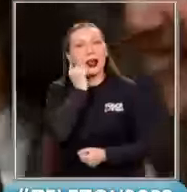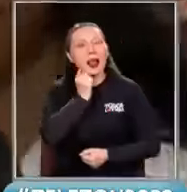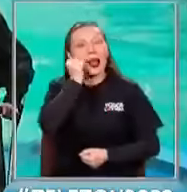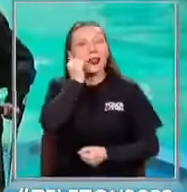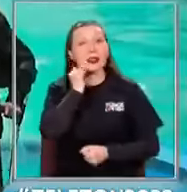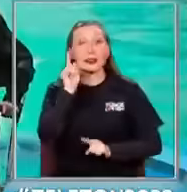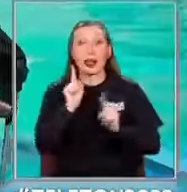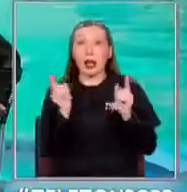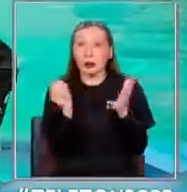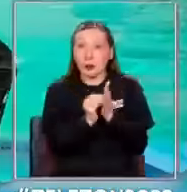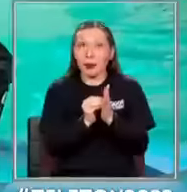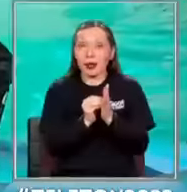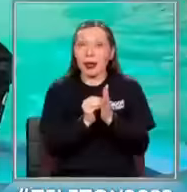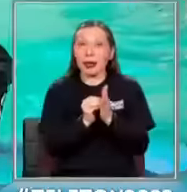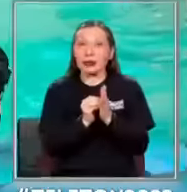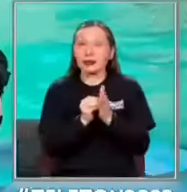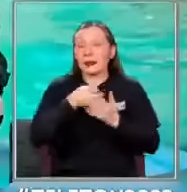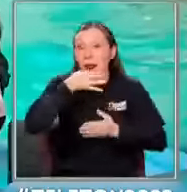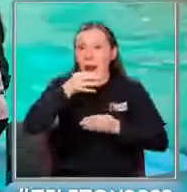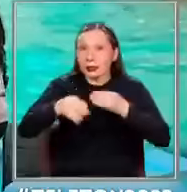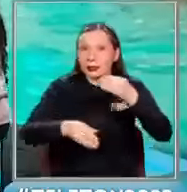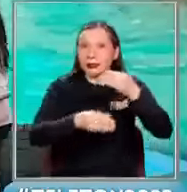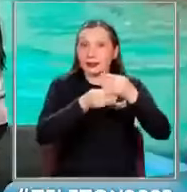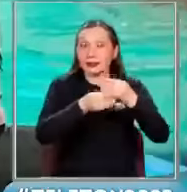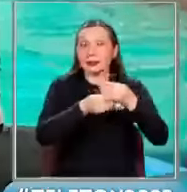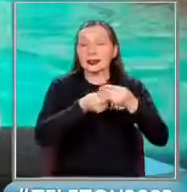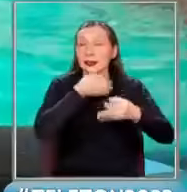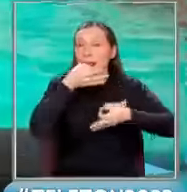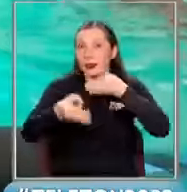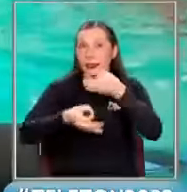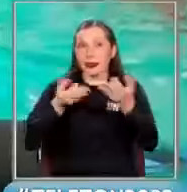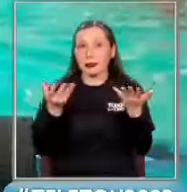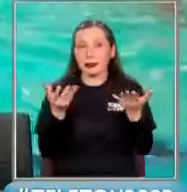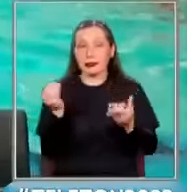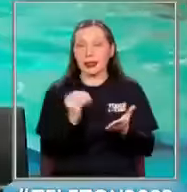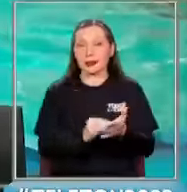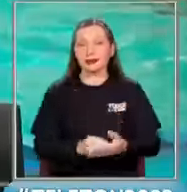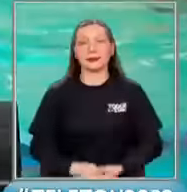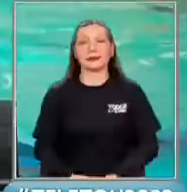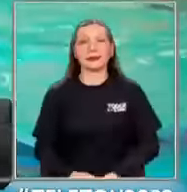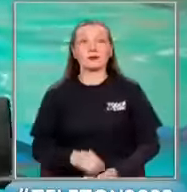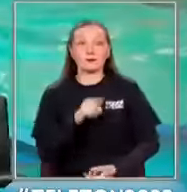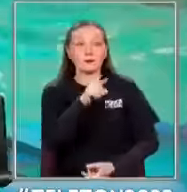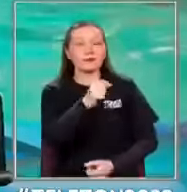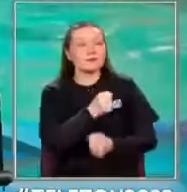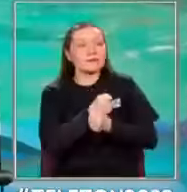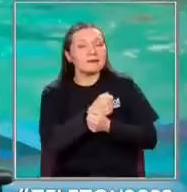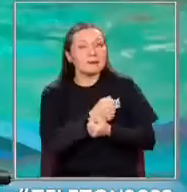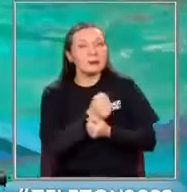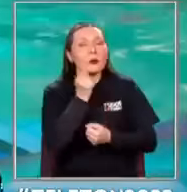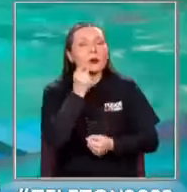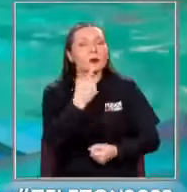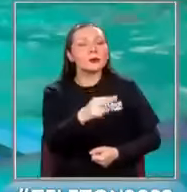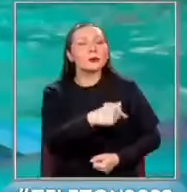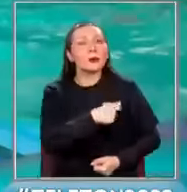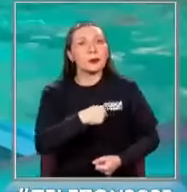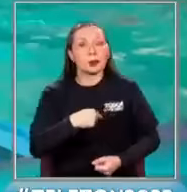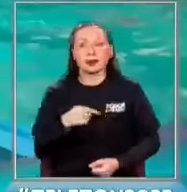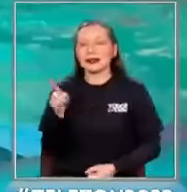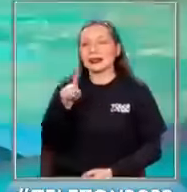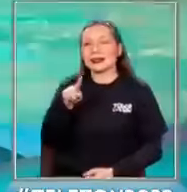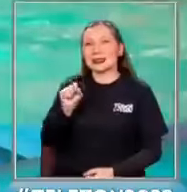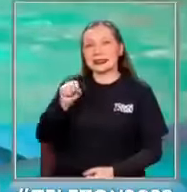¿Hay algo más que quieran sumar a las palabras bellas que le dijeron? Usted, mi amor. ¿Cuál es su nombre?